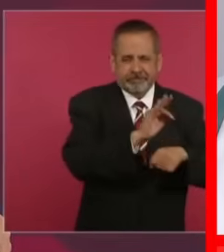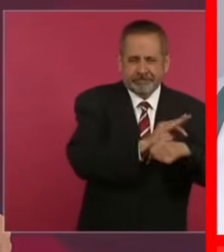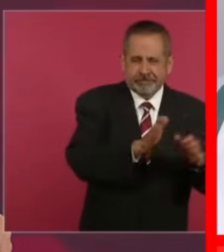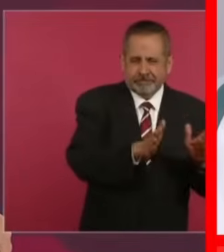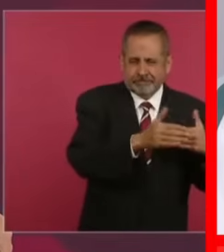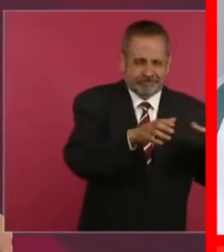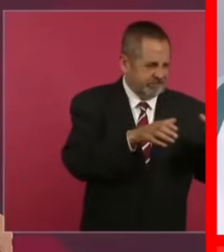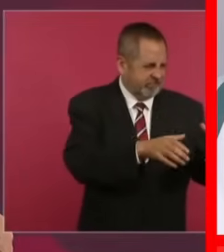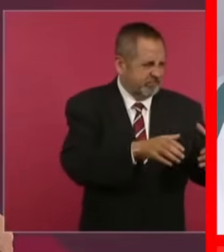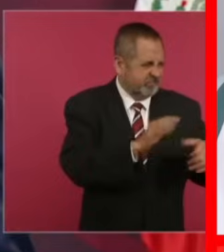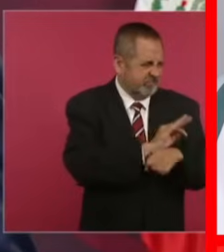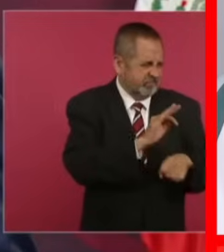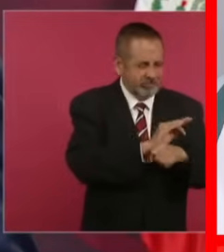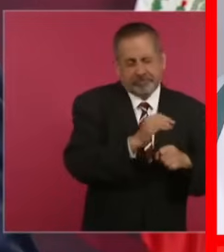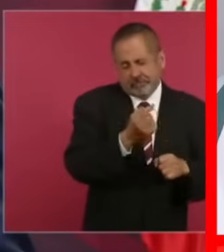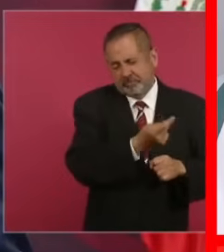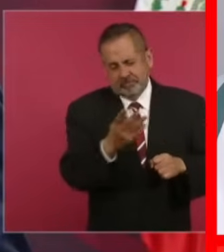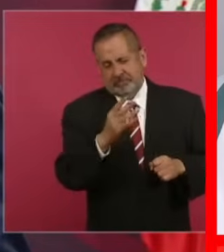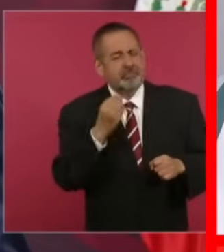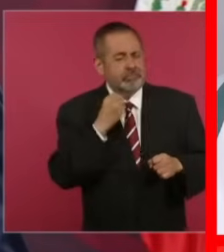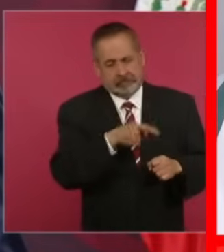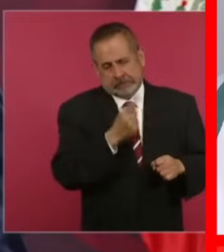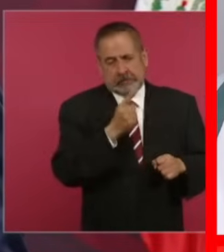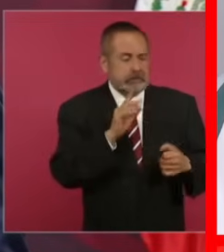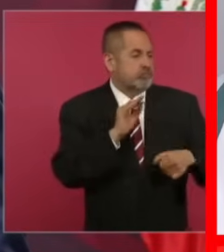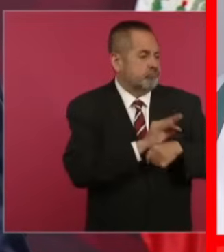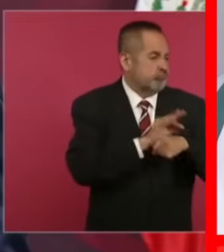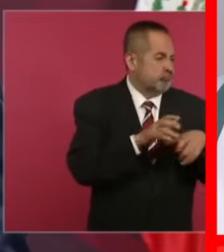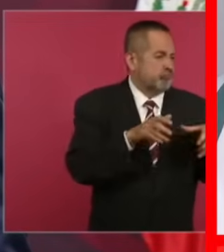conservador o uno de los abogados del bloque